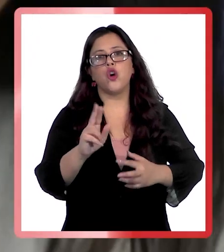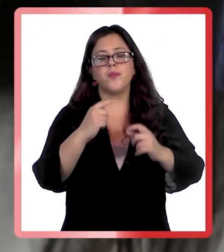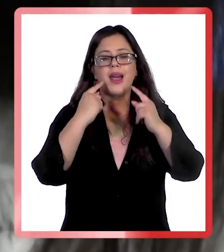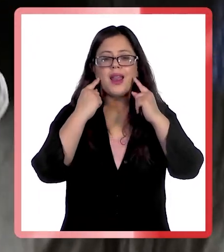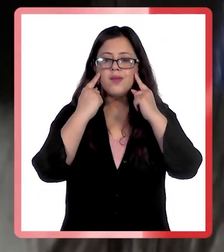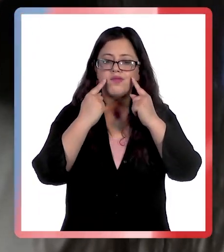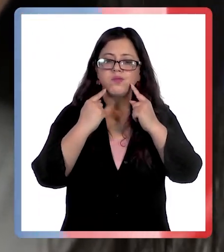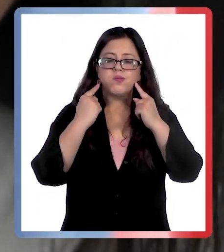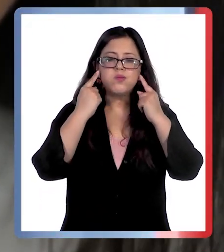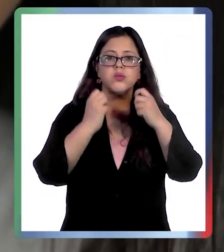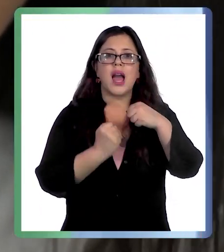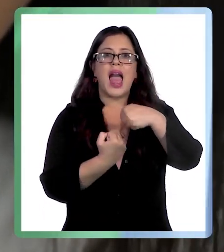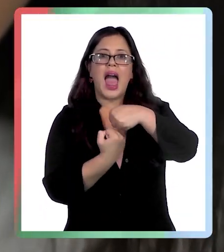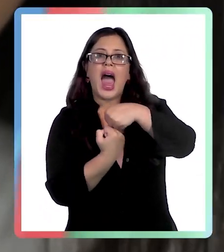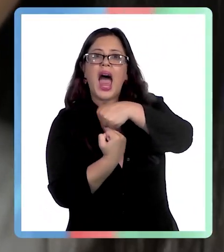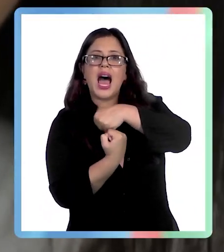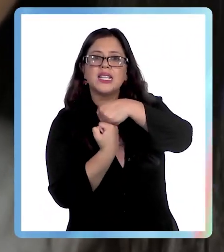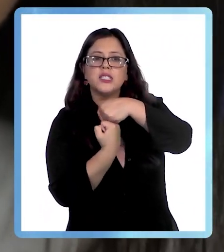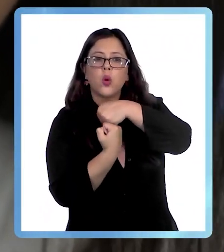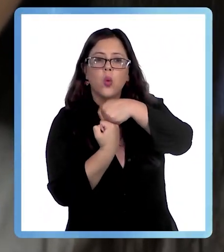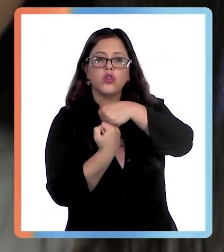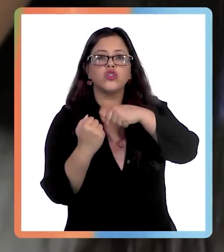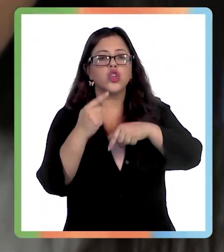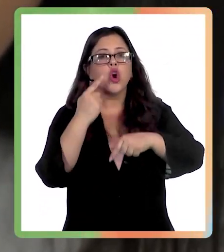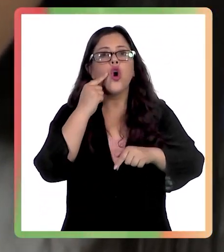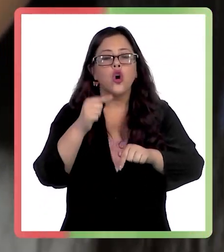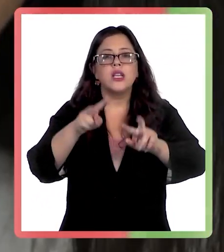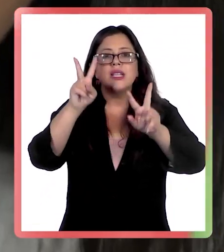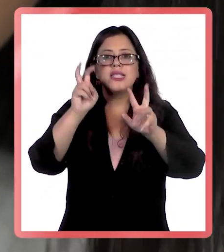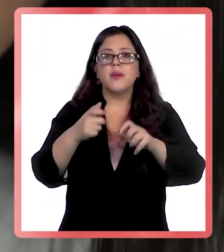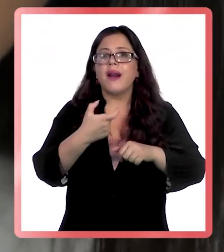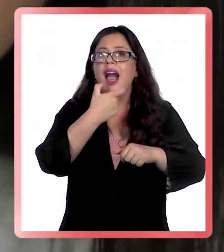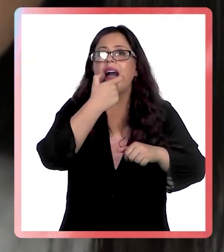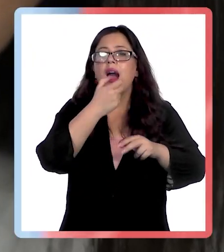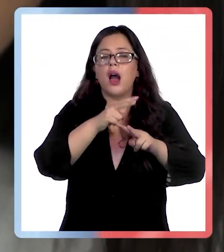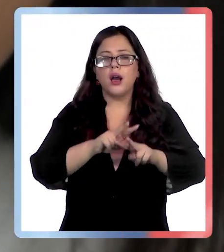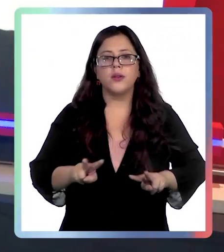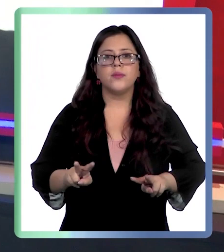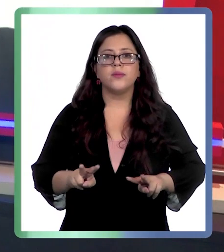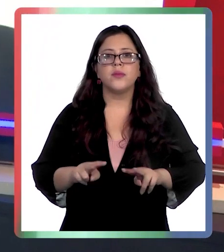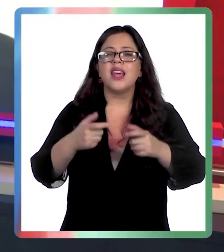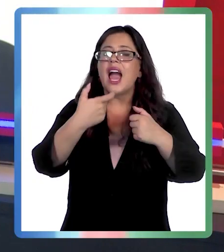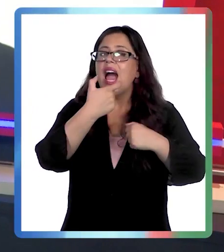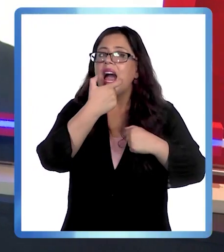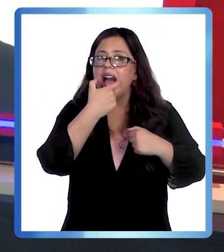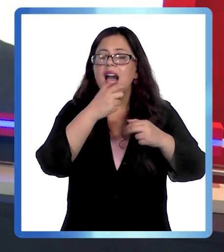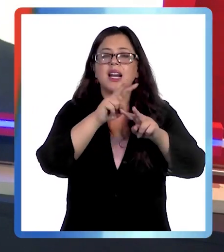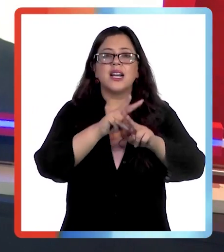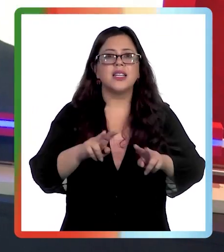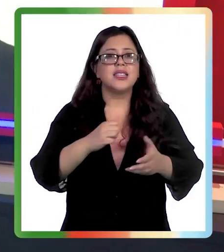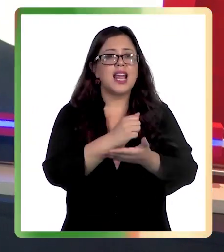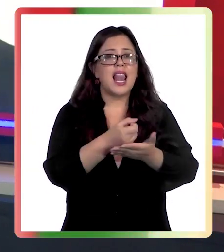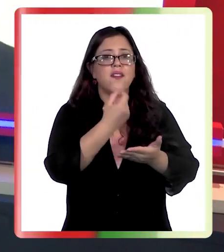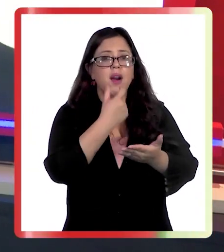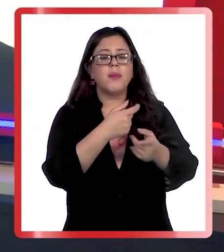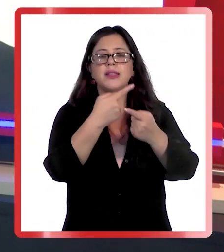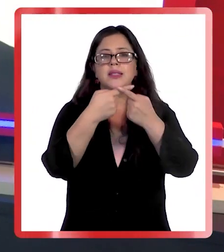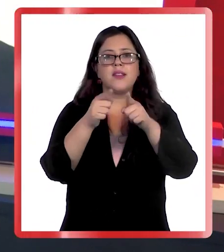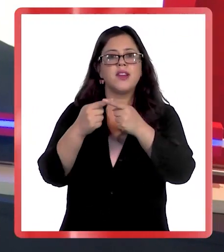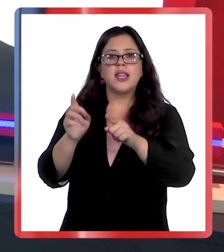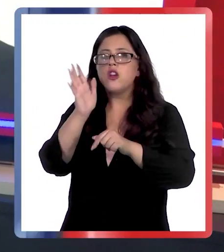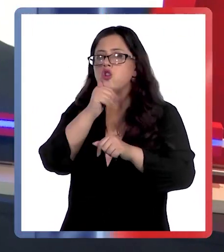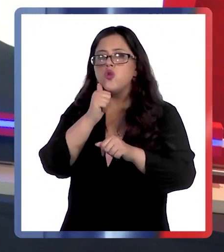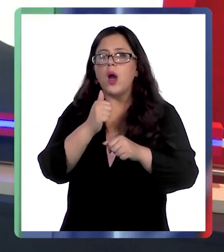para tu articulación entonces hay que tener ojo con eso con los planos de relación los planos de relajación de la farmacia son